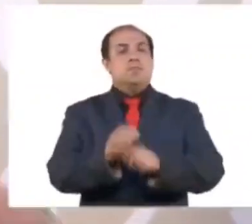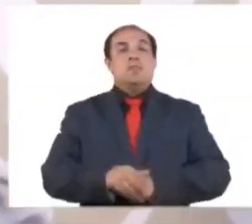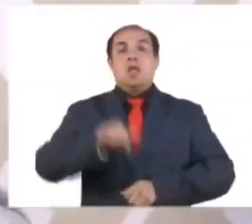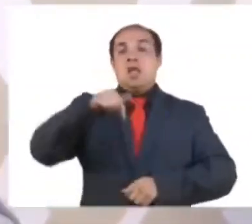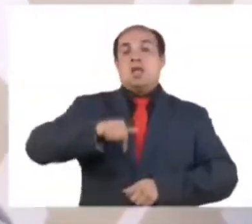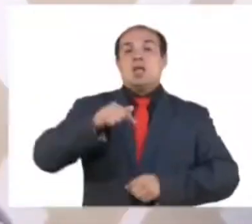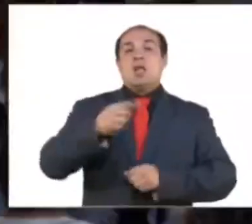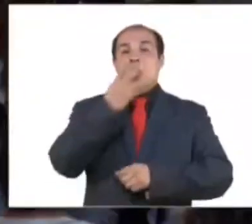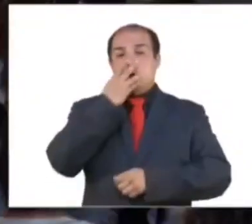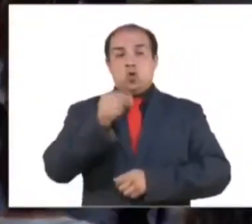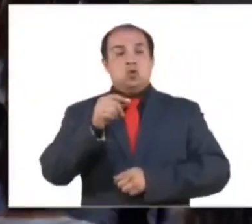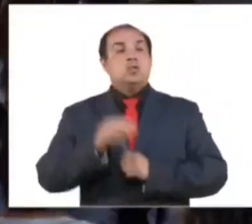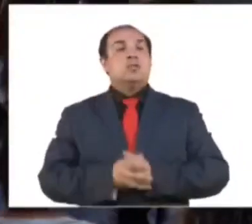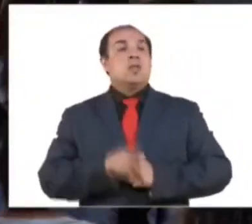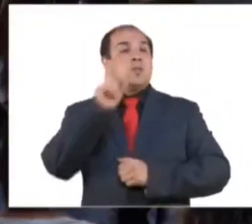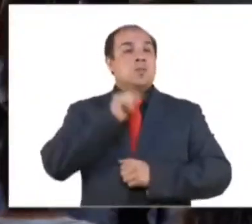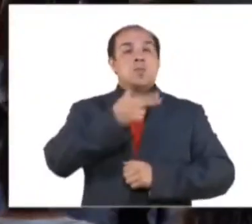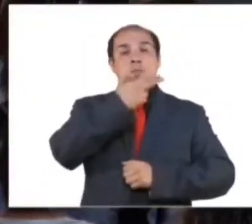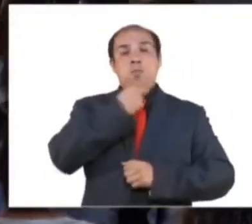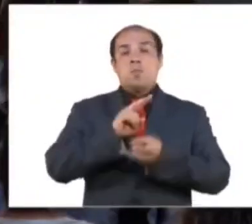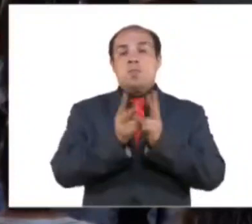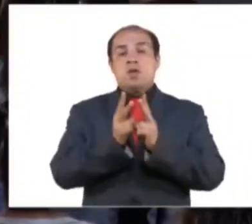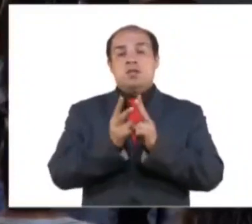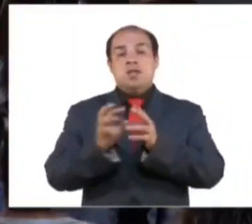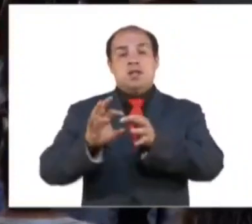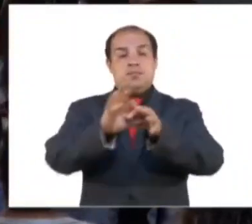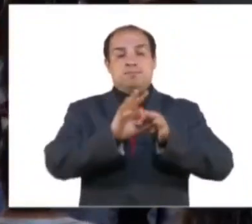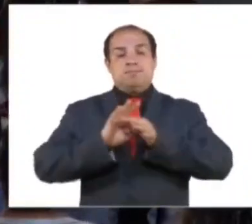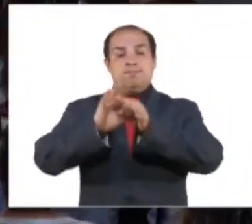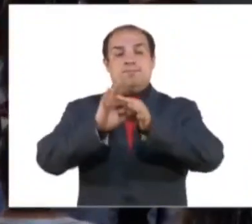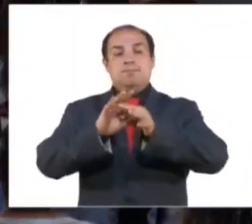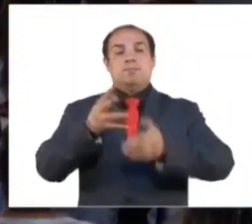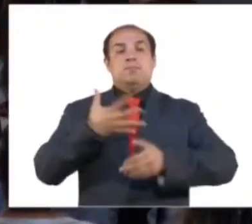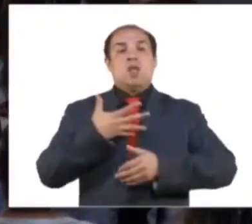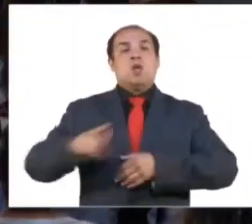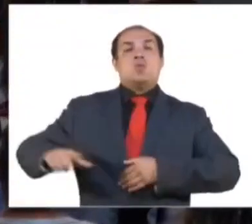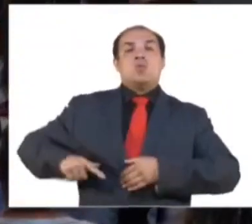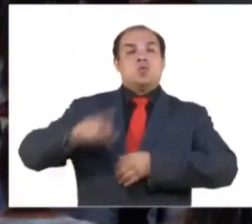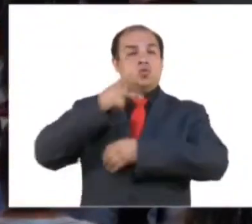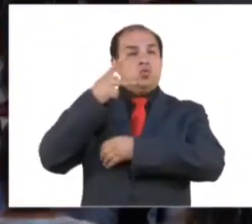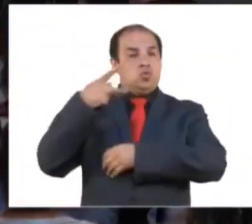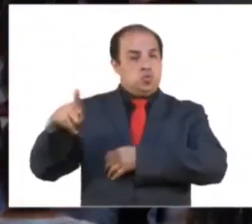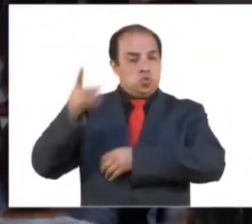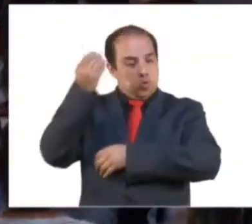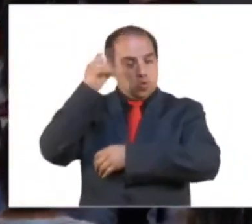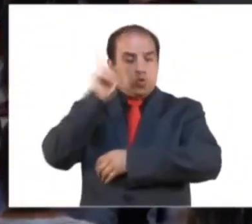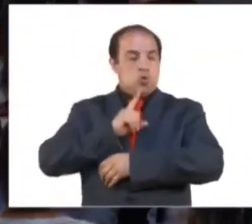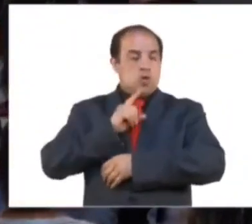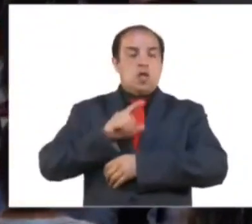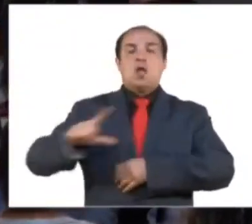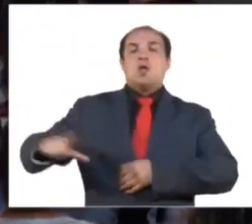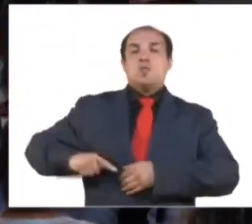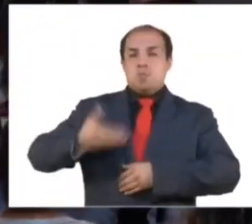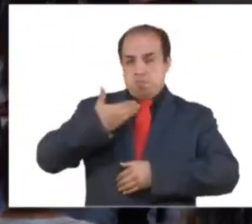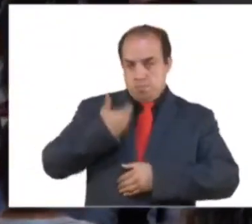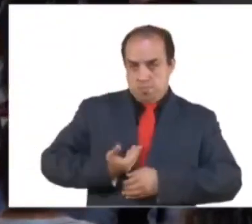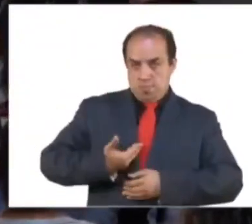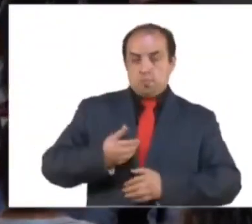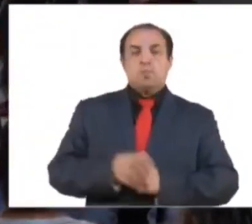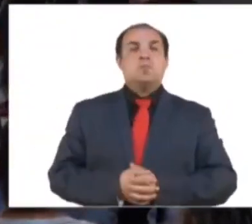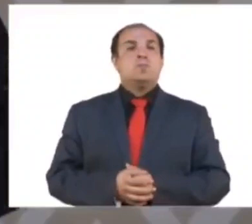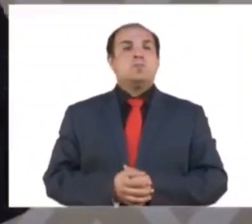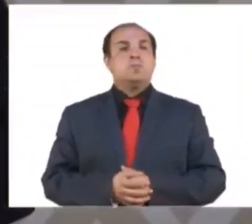los vecinos tienen como aliados al gobierno de la doctora y al gobierno de un servidor. A